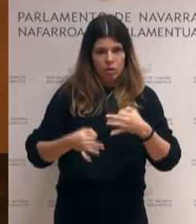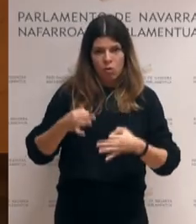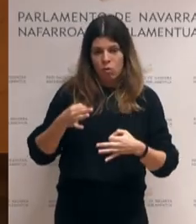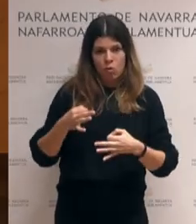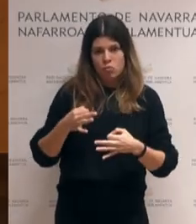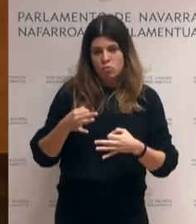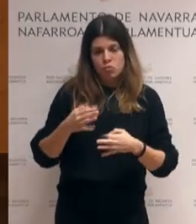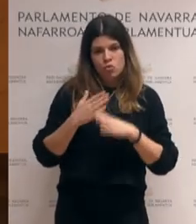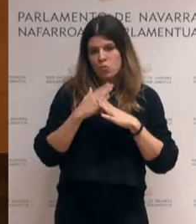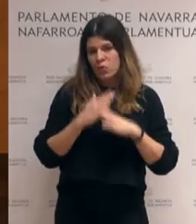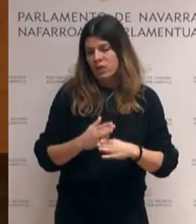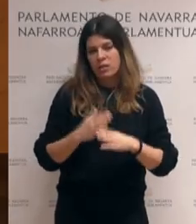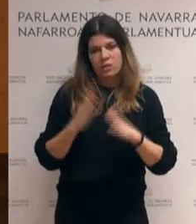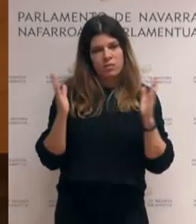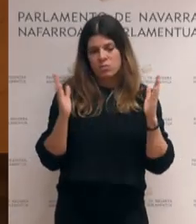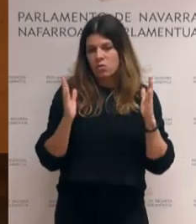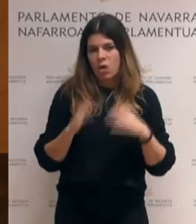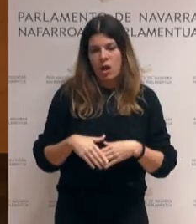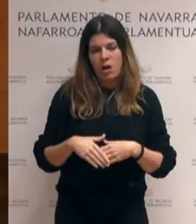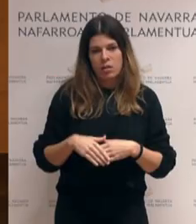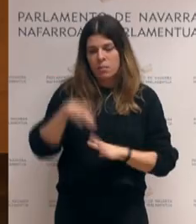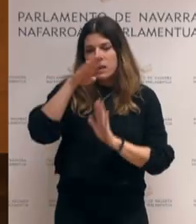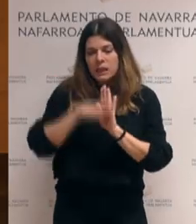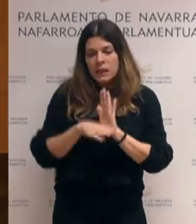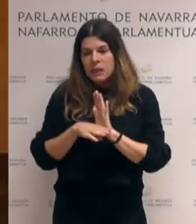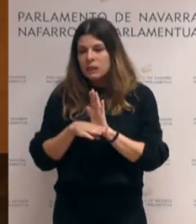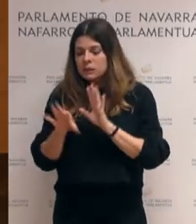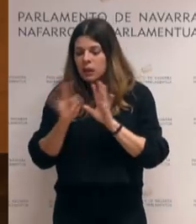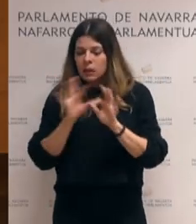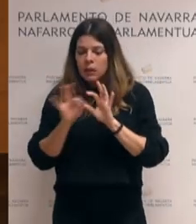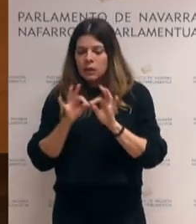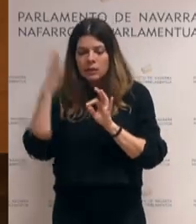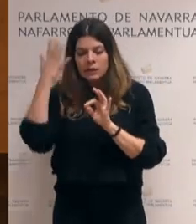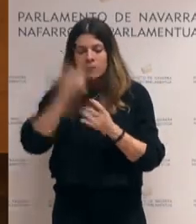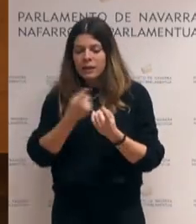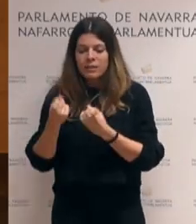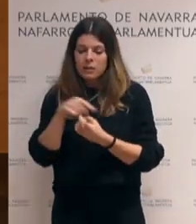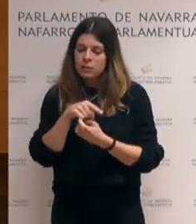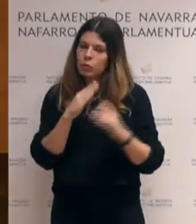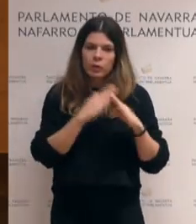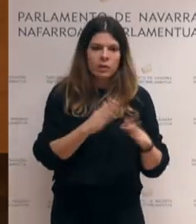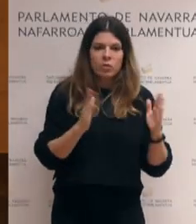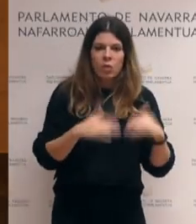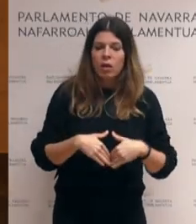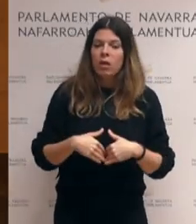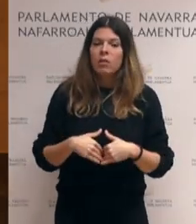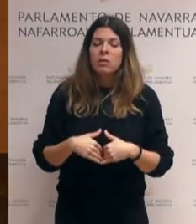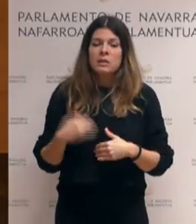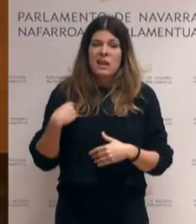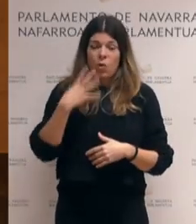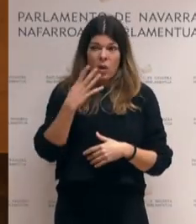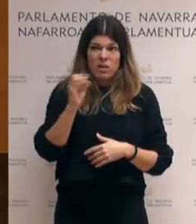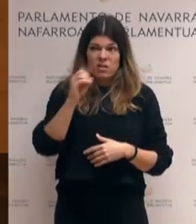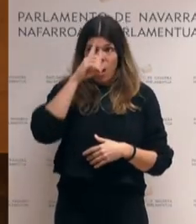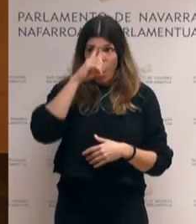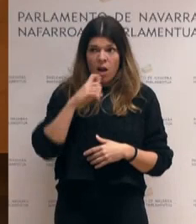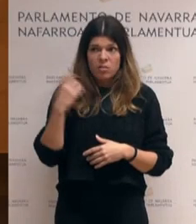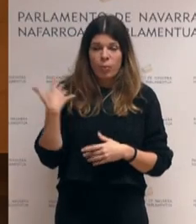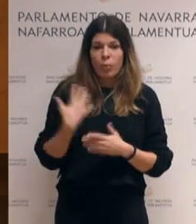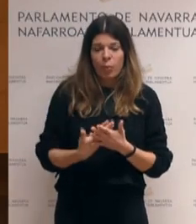eta neurriak harzo 40 urte baino gehiago igaro dira foru erak berku